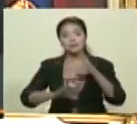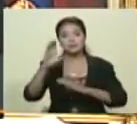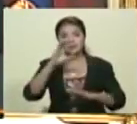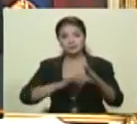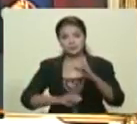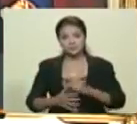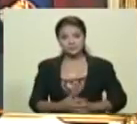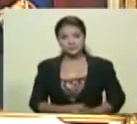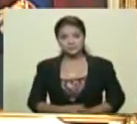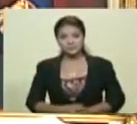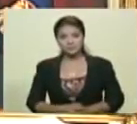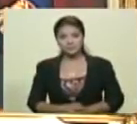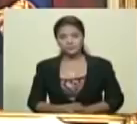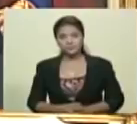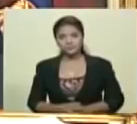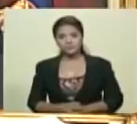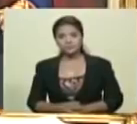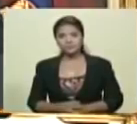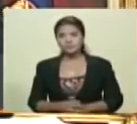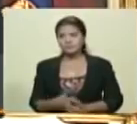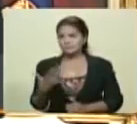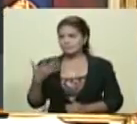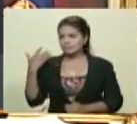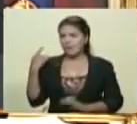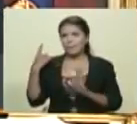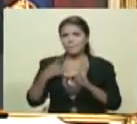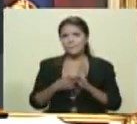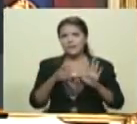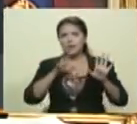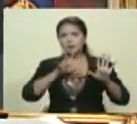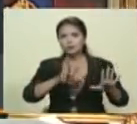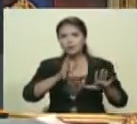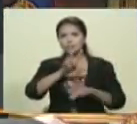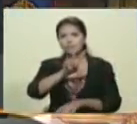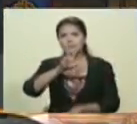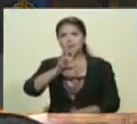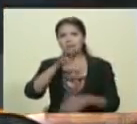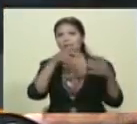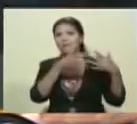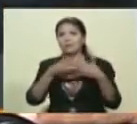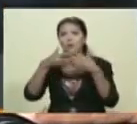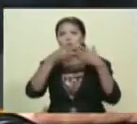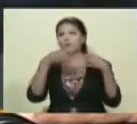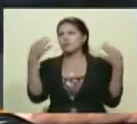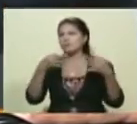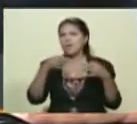William? Desde 1823, Estados Unidos ha intervenido,